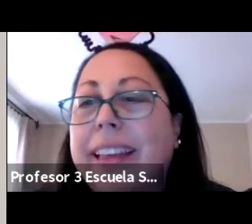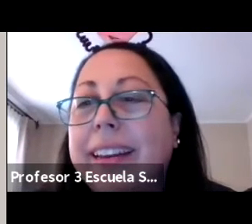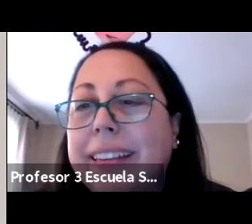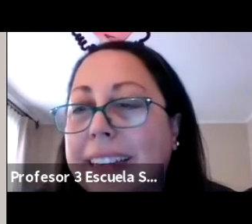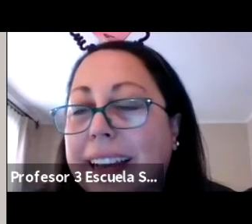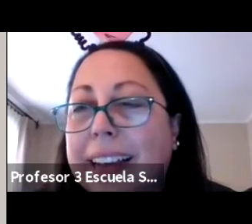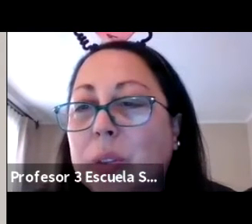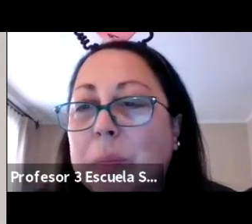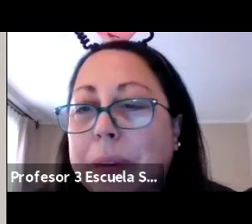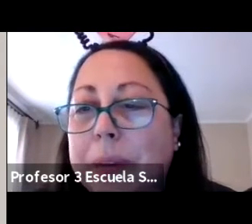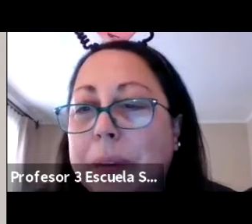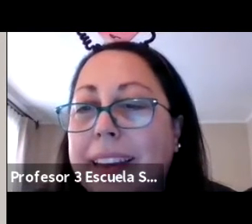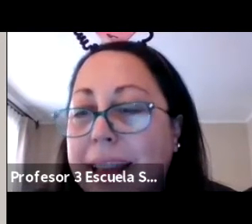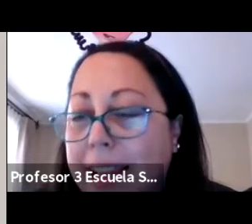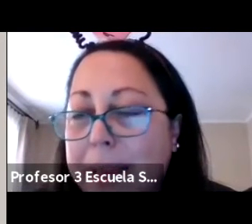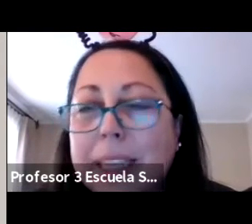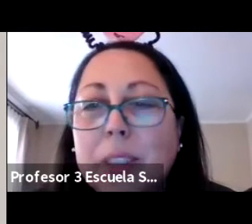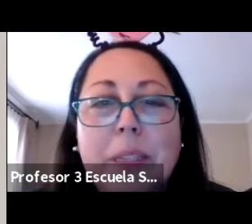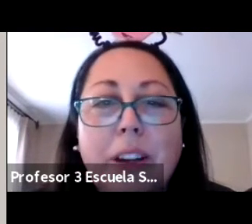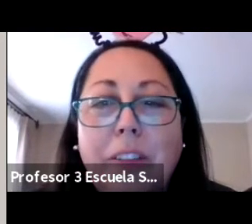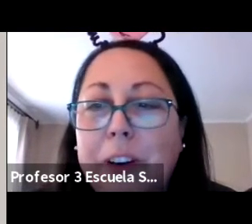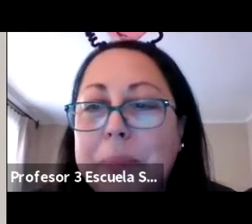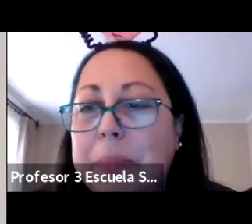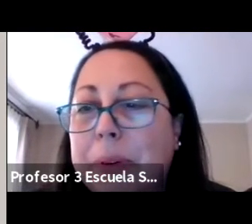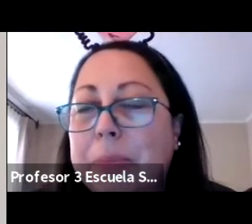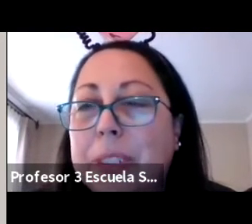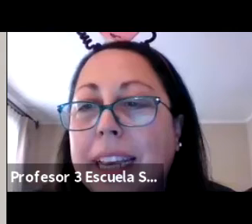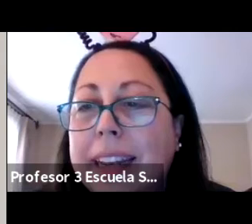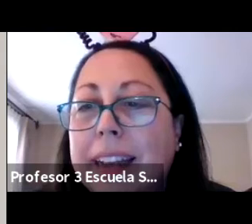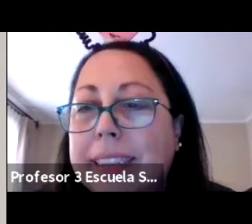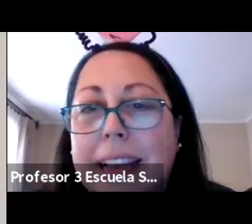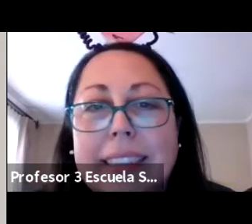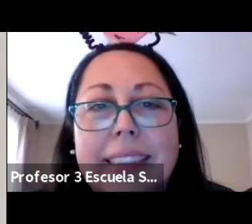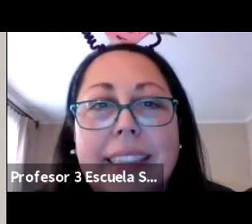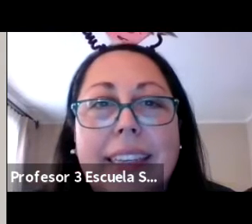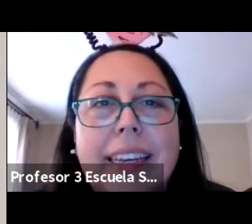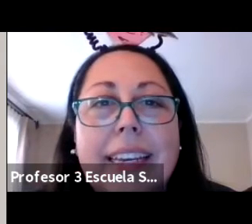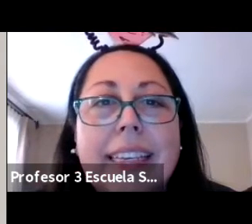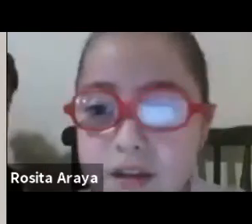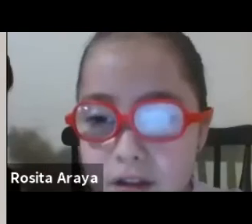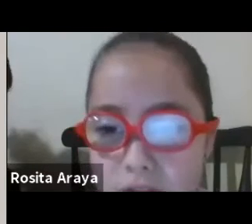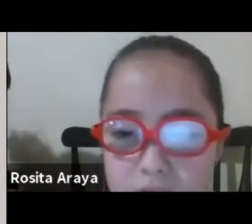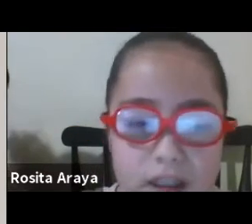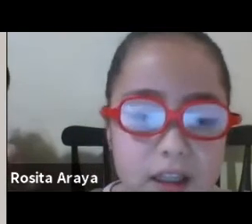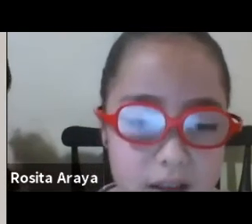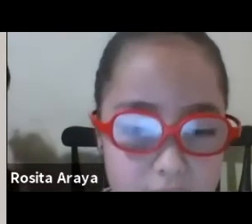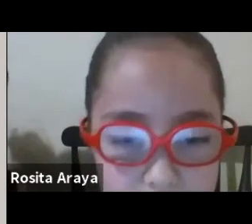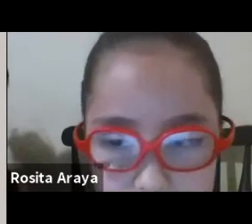¡Muy bien, hija! ¡Súper! Apague su micrófono, mi amor. Muchas gracias.